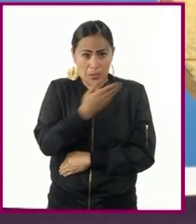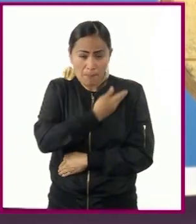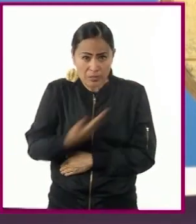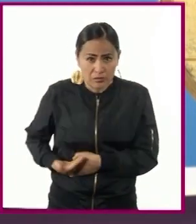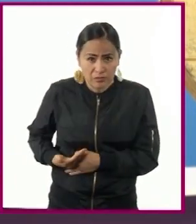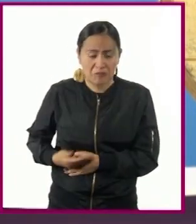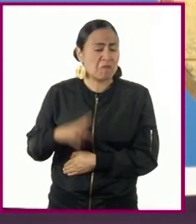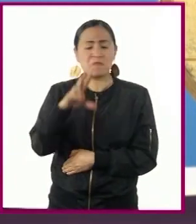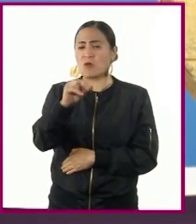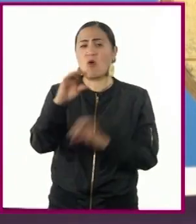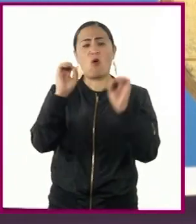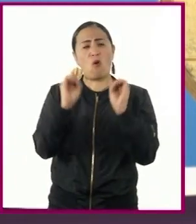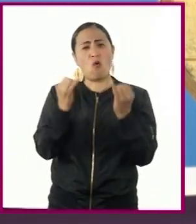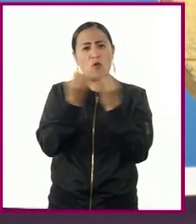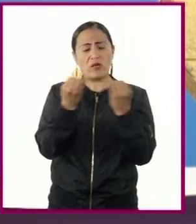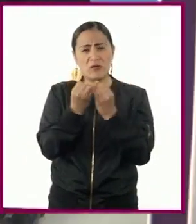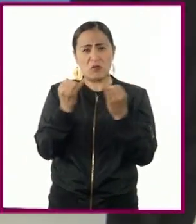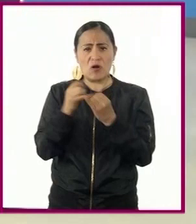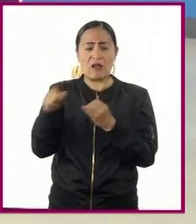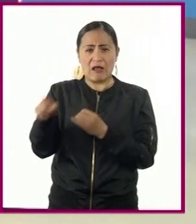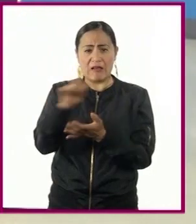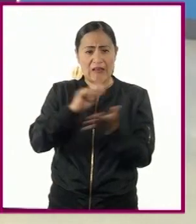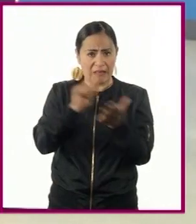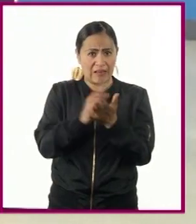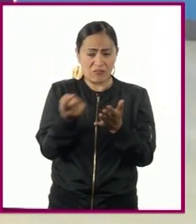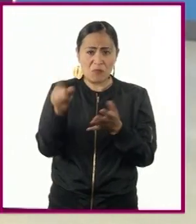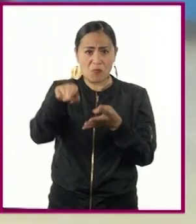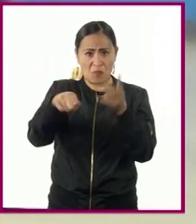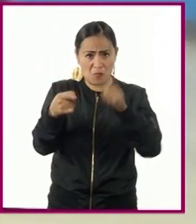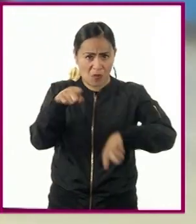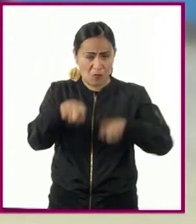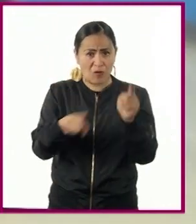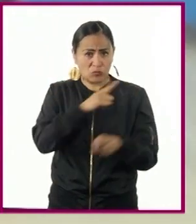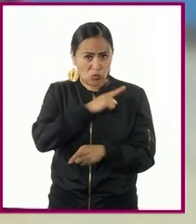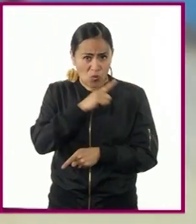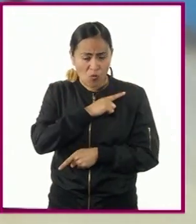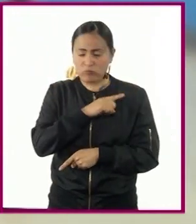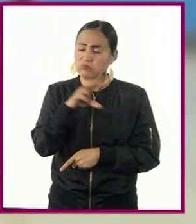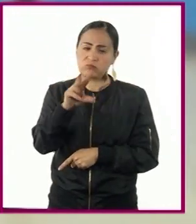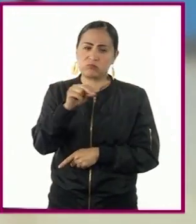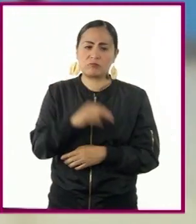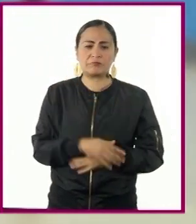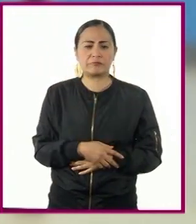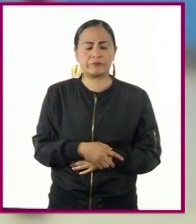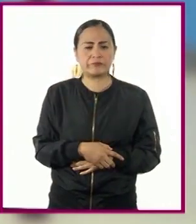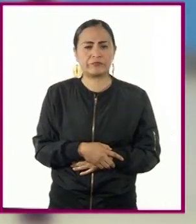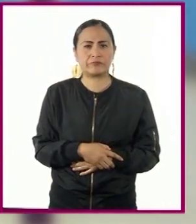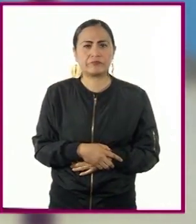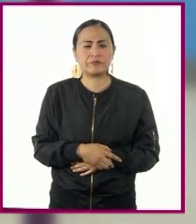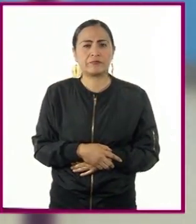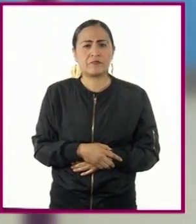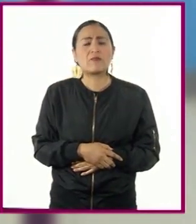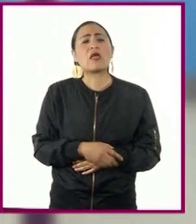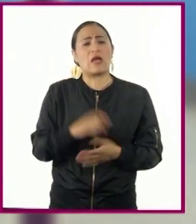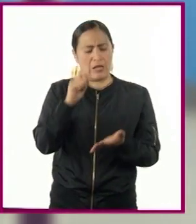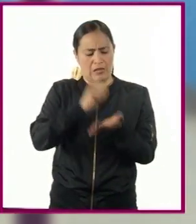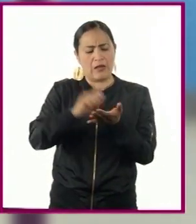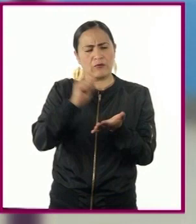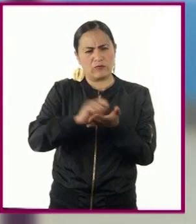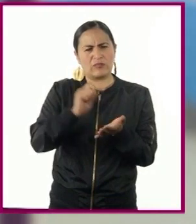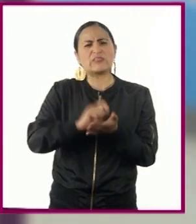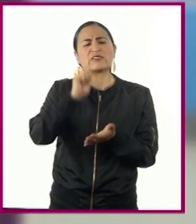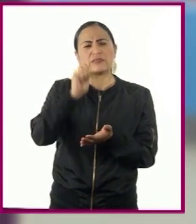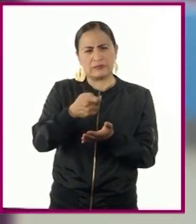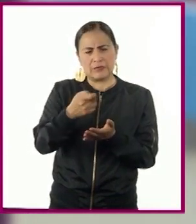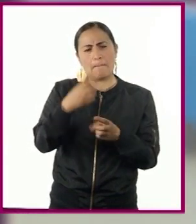las funciones que le corresponden a esta. Antes de continuar, recuerden que para realizar anotaciones solo necesitan